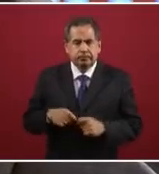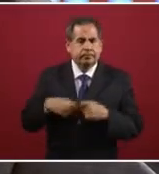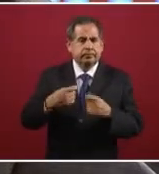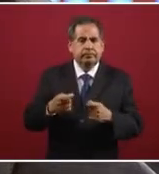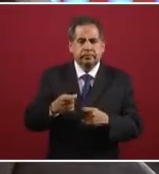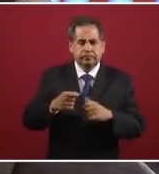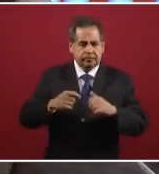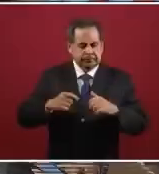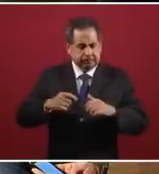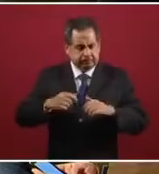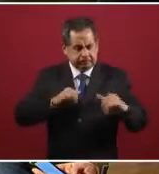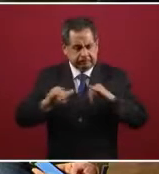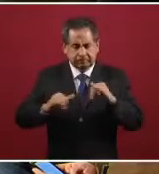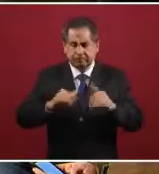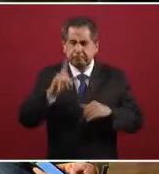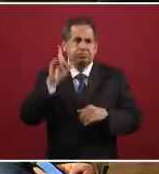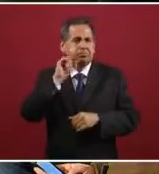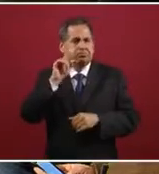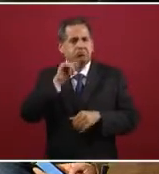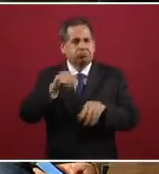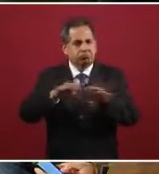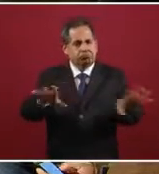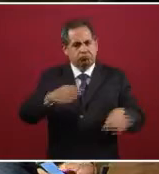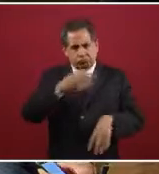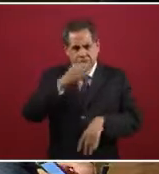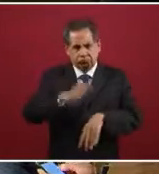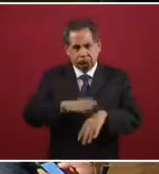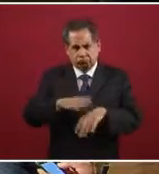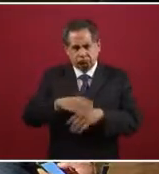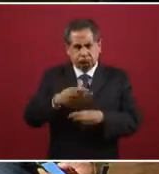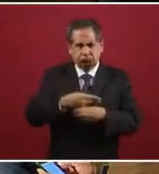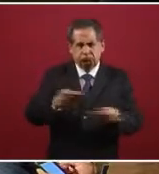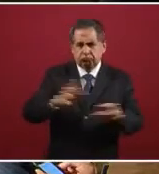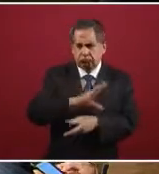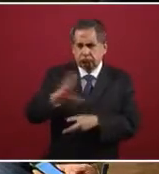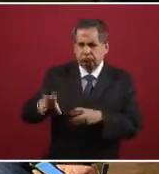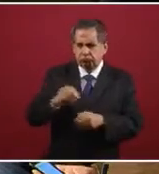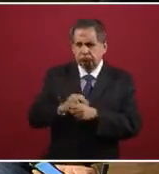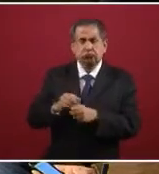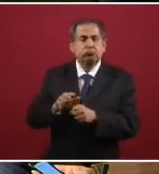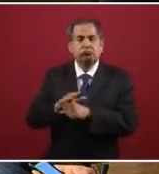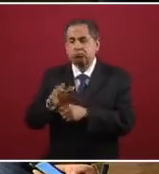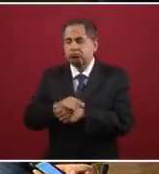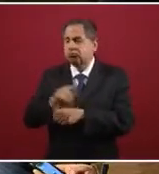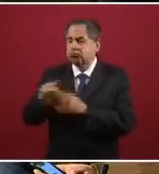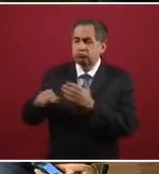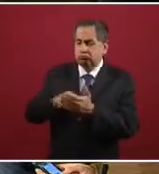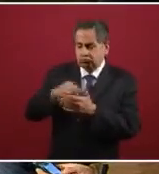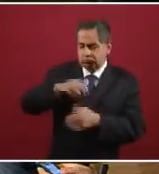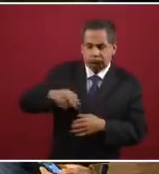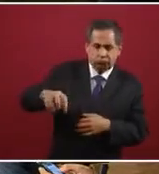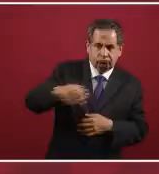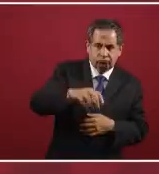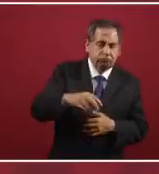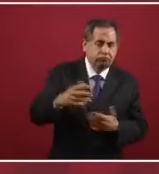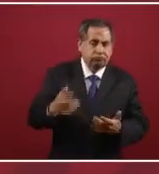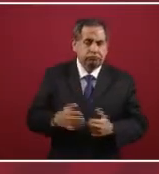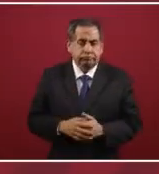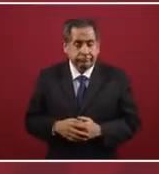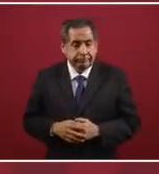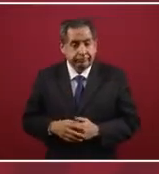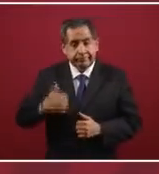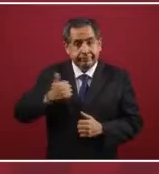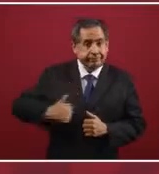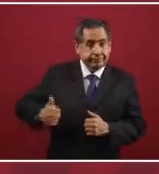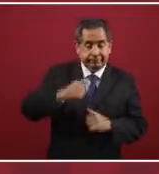mapa, si me permiten, mañana mismo. Ustedes lo tengan el mapa completo, con las jurisdicciones, porque también es la otra. Cada